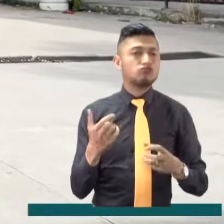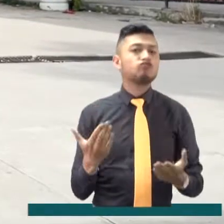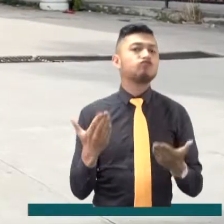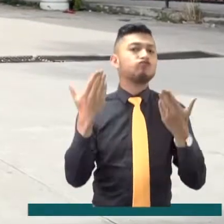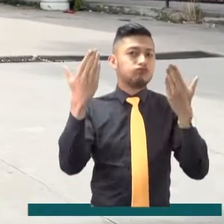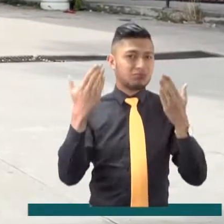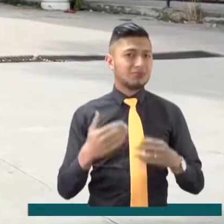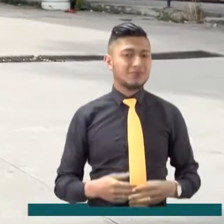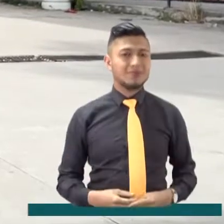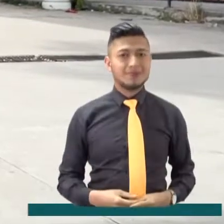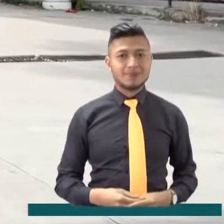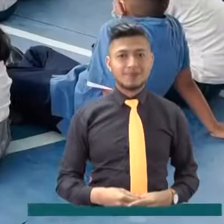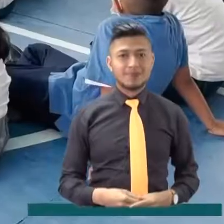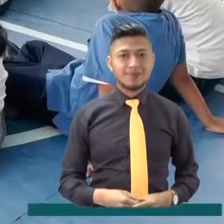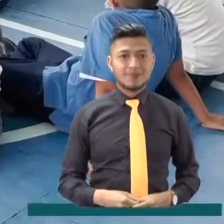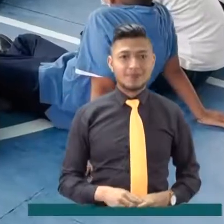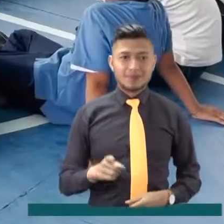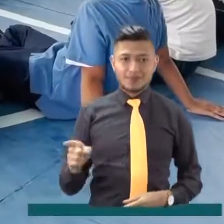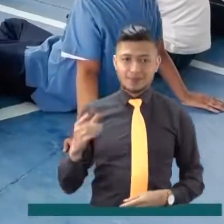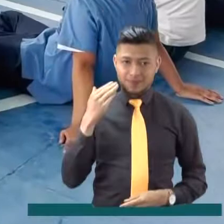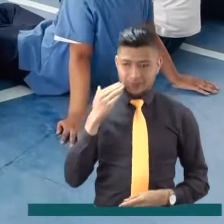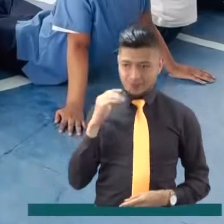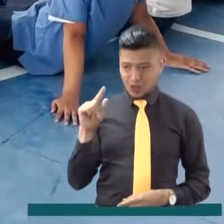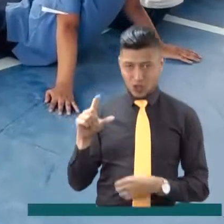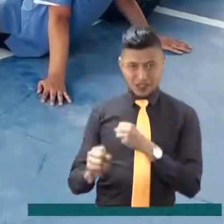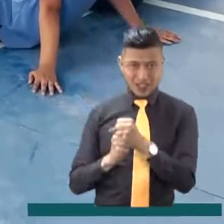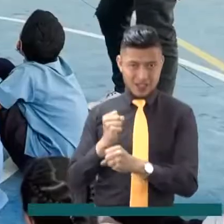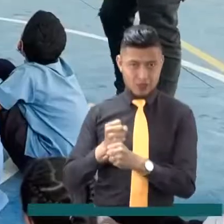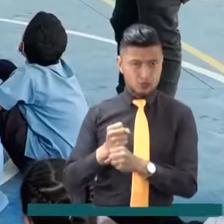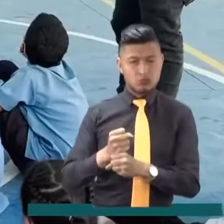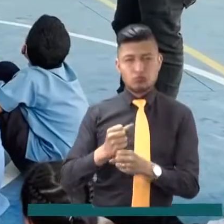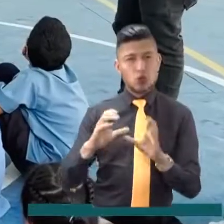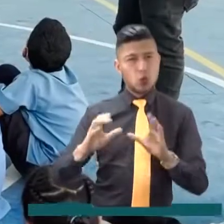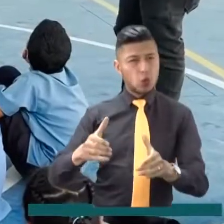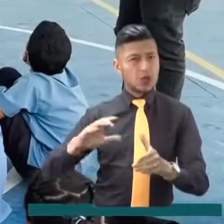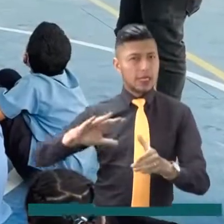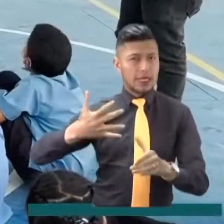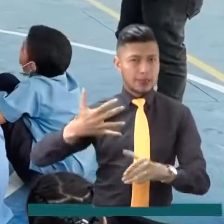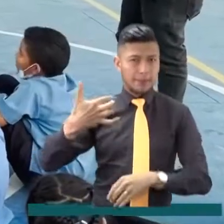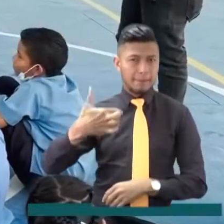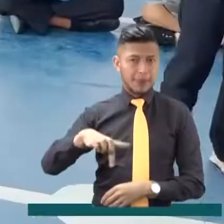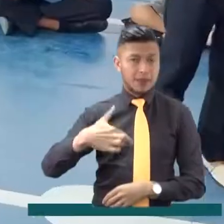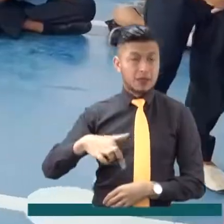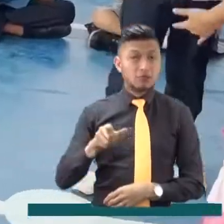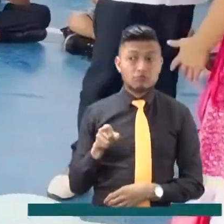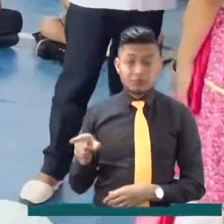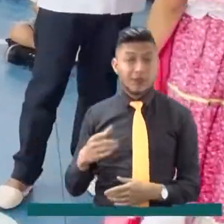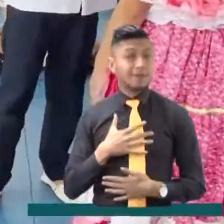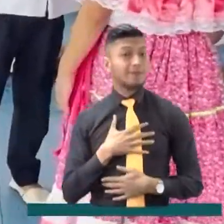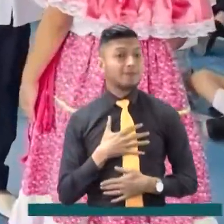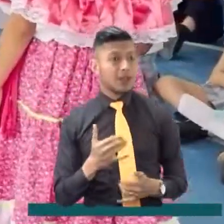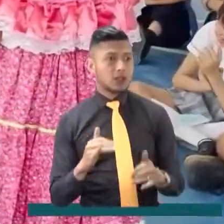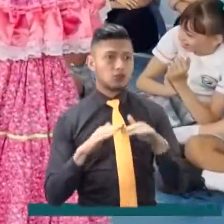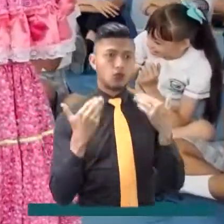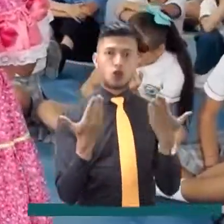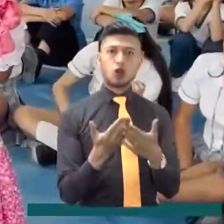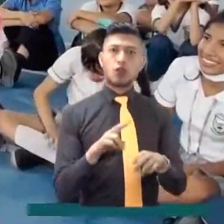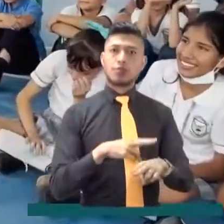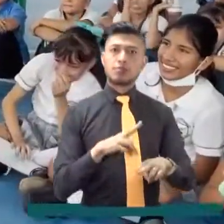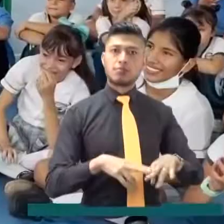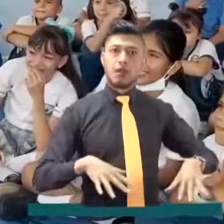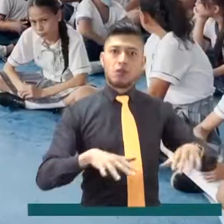una iniciativa muy buena. Tomás Figueroa tiene 11 años y cursa quinto de primaria. Está feliz de que su colegio